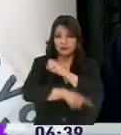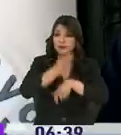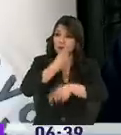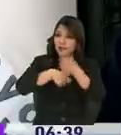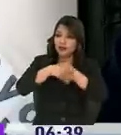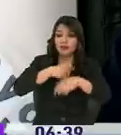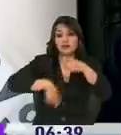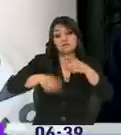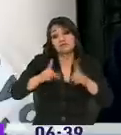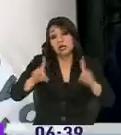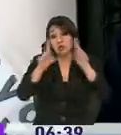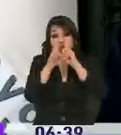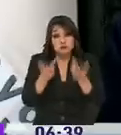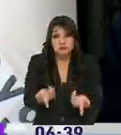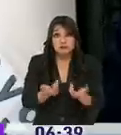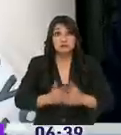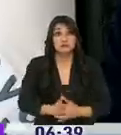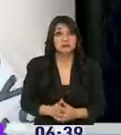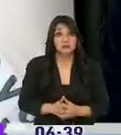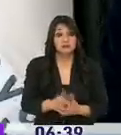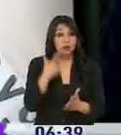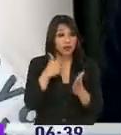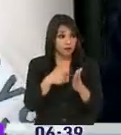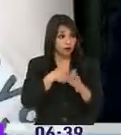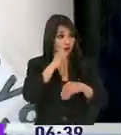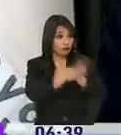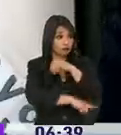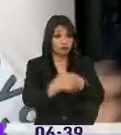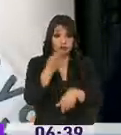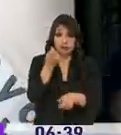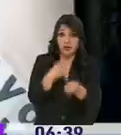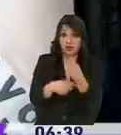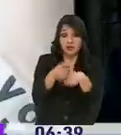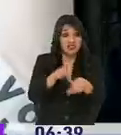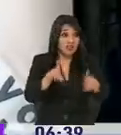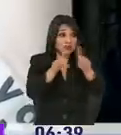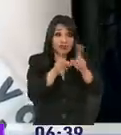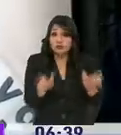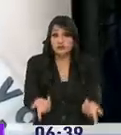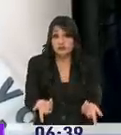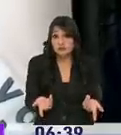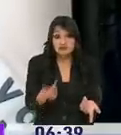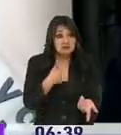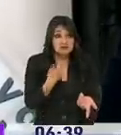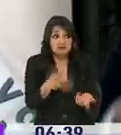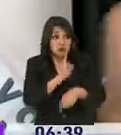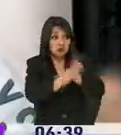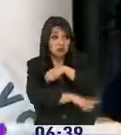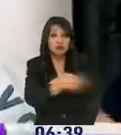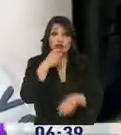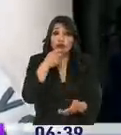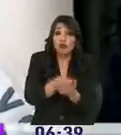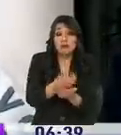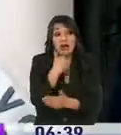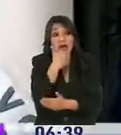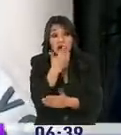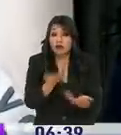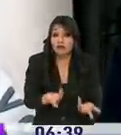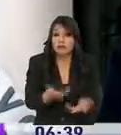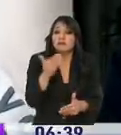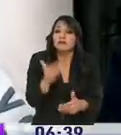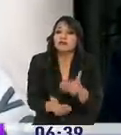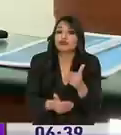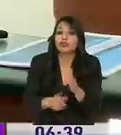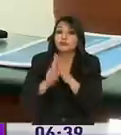comercialización. ¿Por qué me van a mí a sancionar si estoy comercializando una base de datos? Yo estoy comprando algo, no hay un proceso